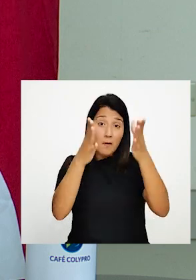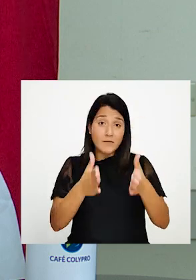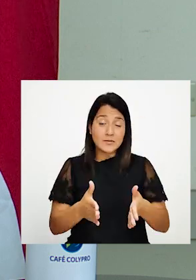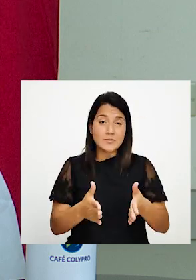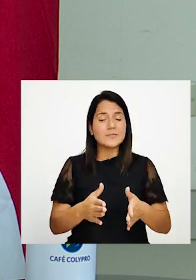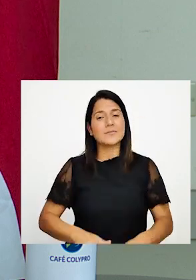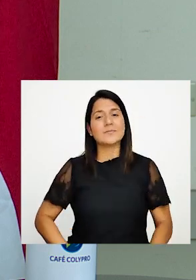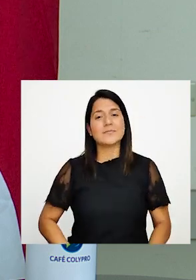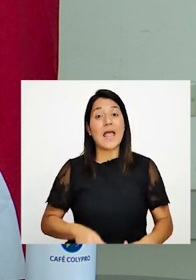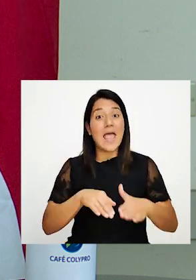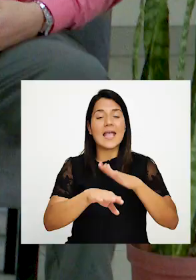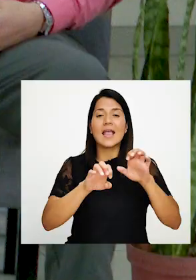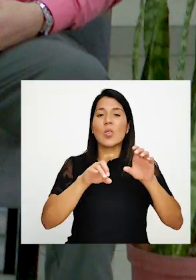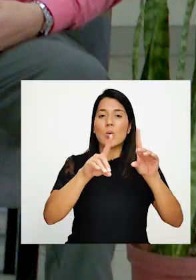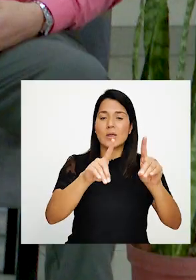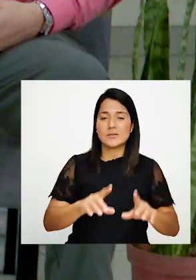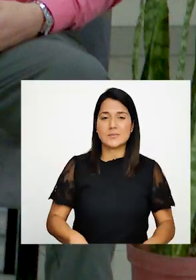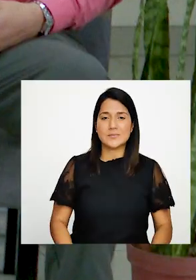como profesionales en educación.